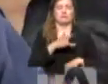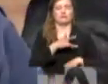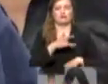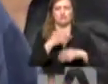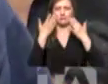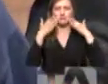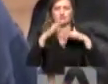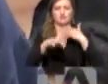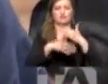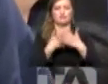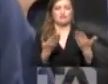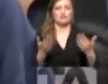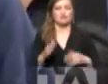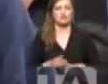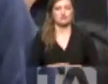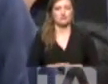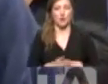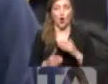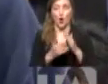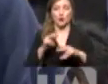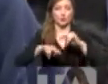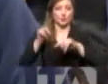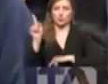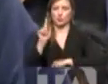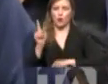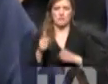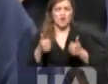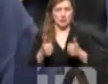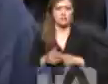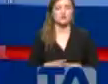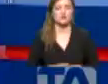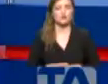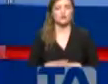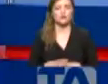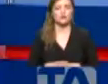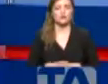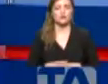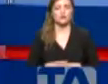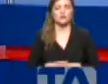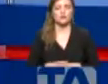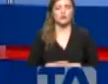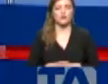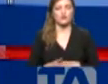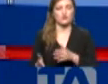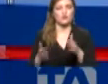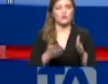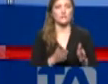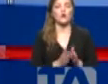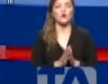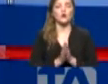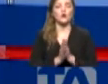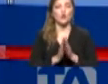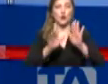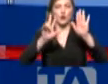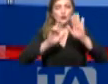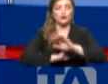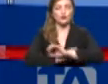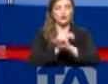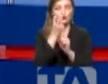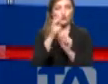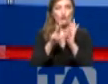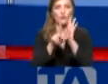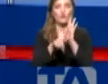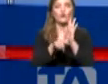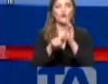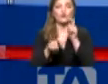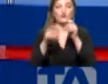mantenerse el mirador. Nosotros no nos estamos oponiendo a ninguna construcción. Avanza la mañana, son ya las 8:12. Les contamos ahora